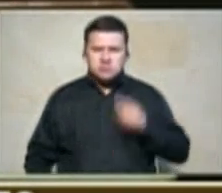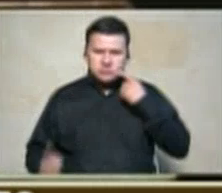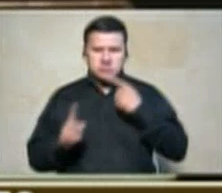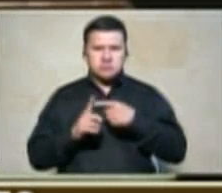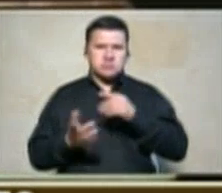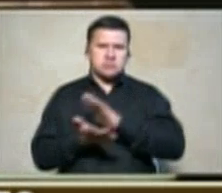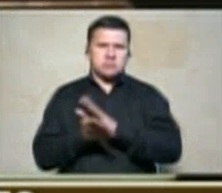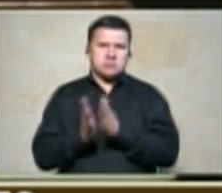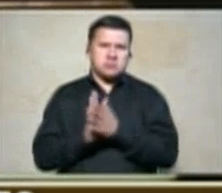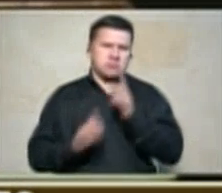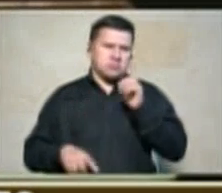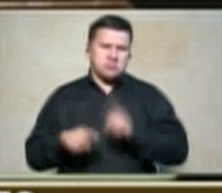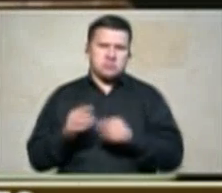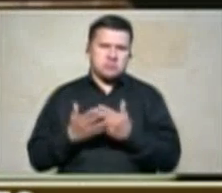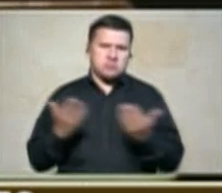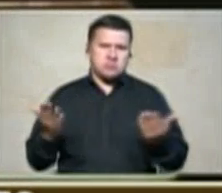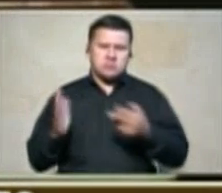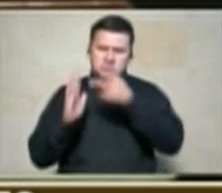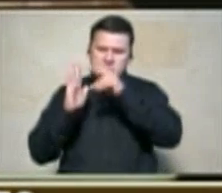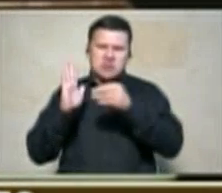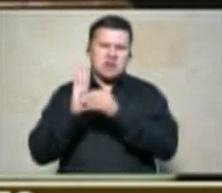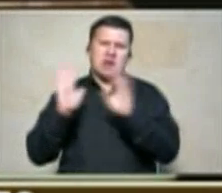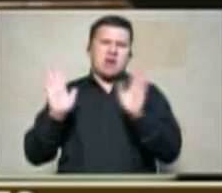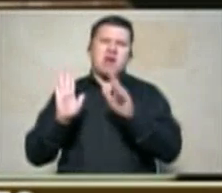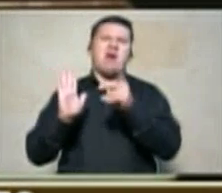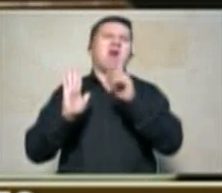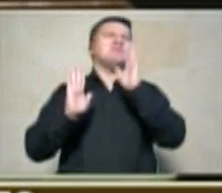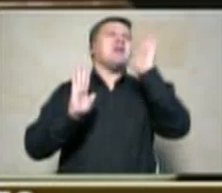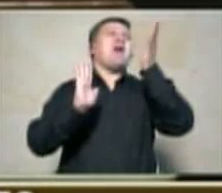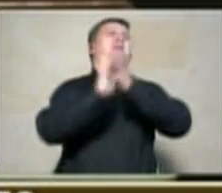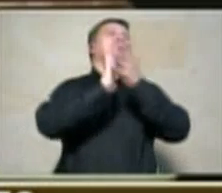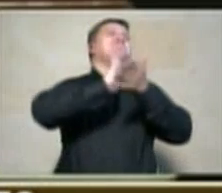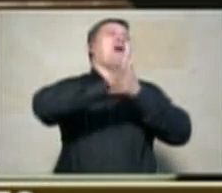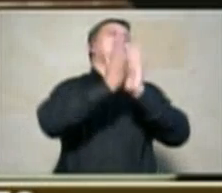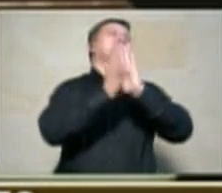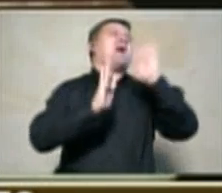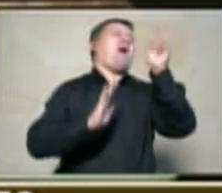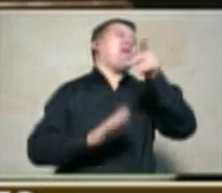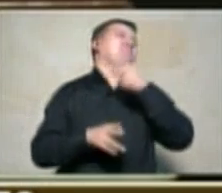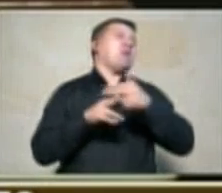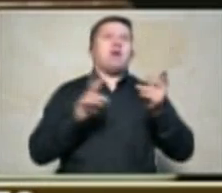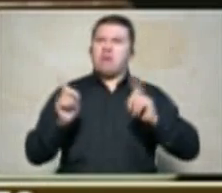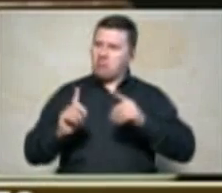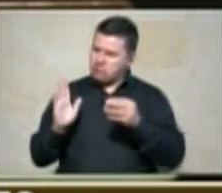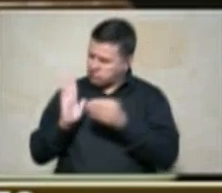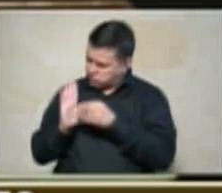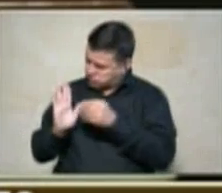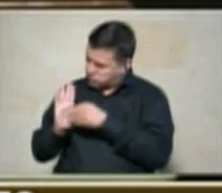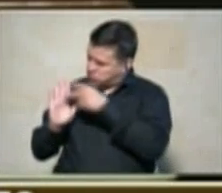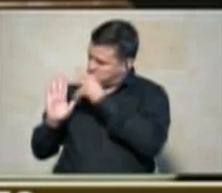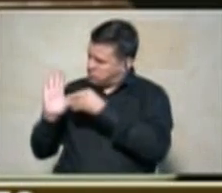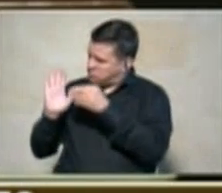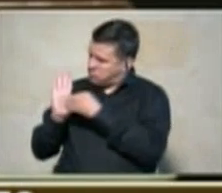invito, por supuesto, para evitar que sigan maltratando a los colombianos.